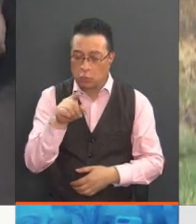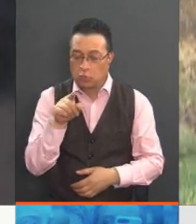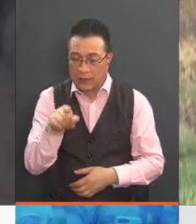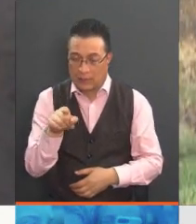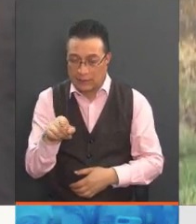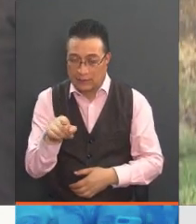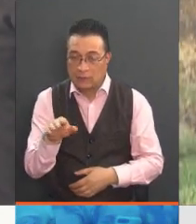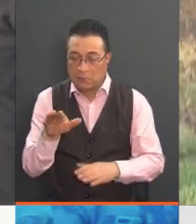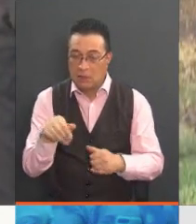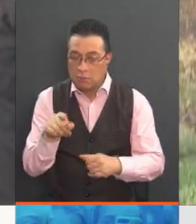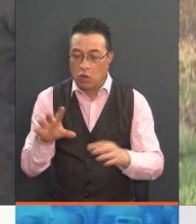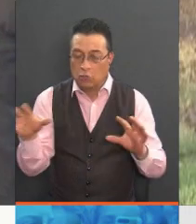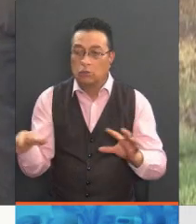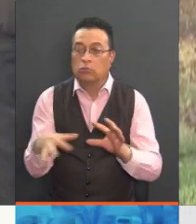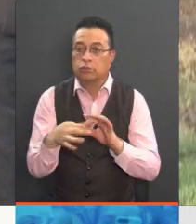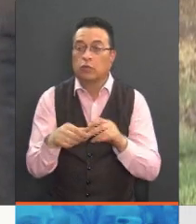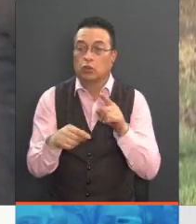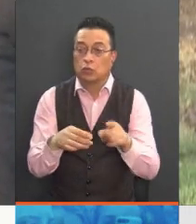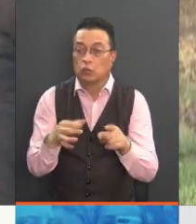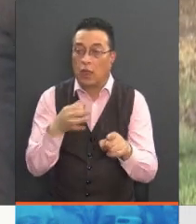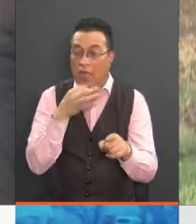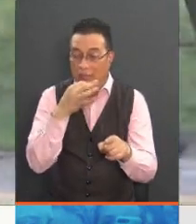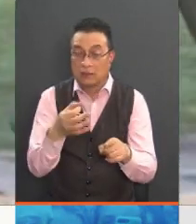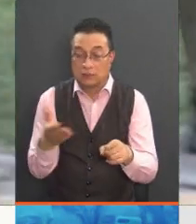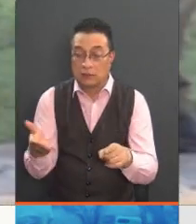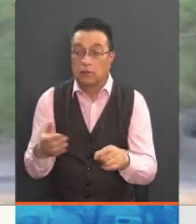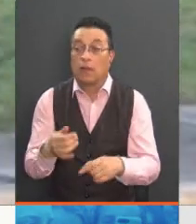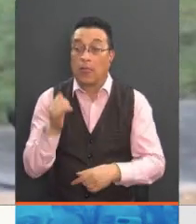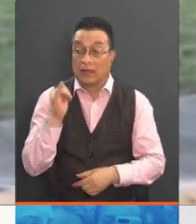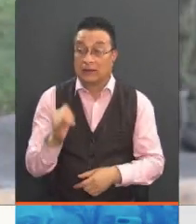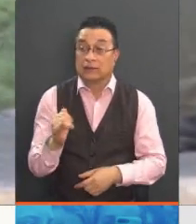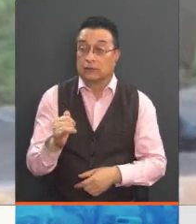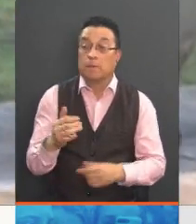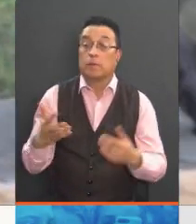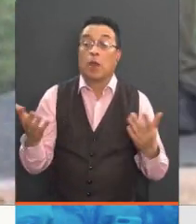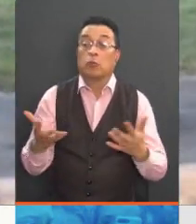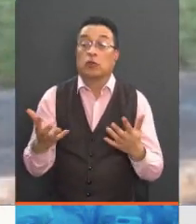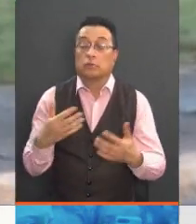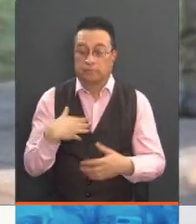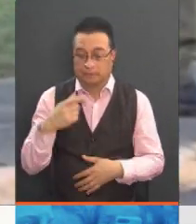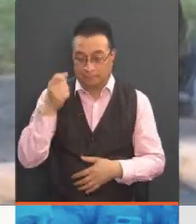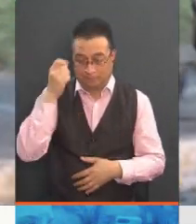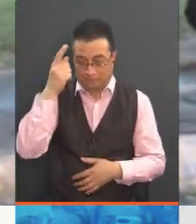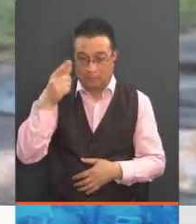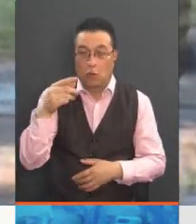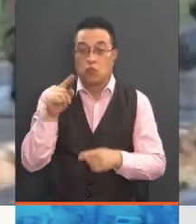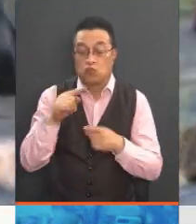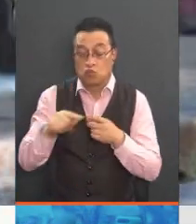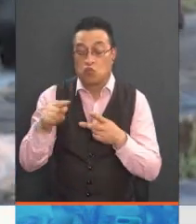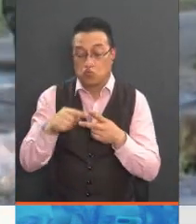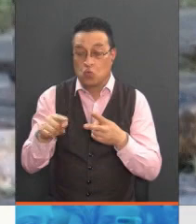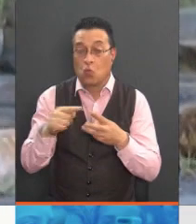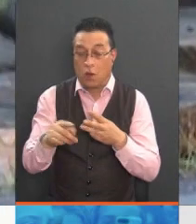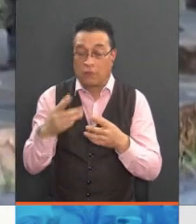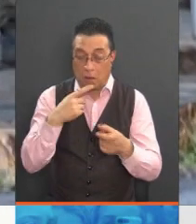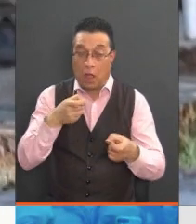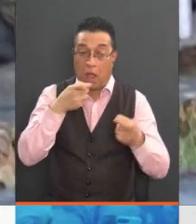que corresponde a eso que tú nos estás contando, Ramón. Sí, porque según entiendo, en varias ocasiones, cuando ha habido cada uno de